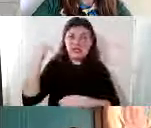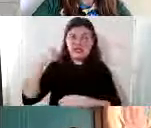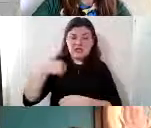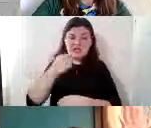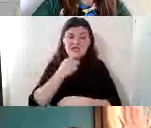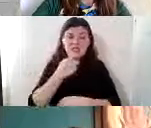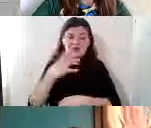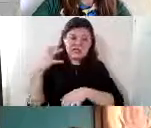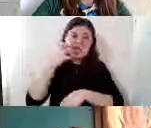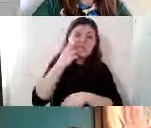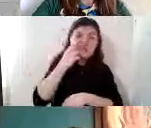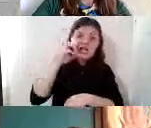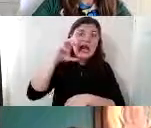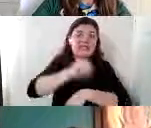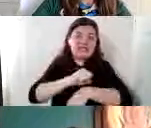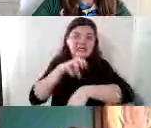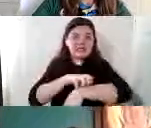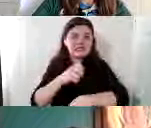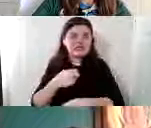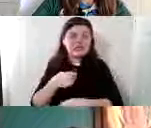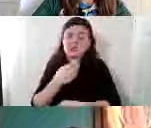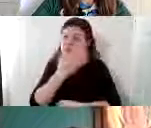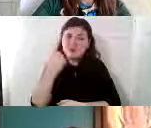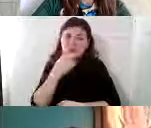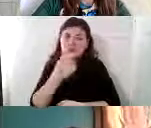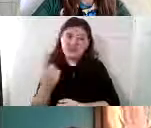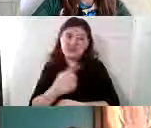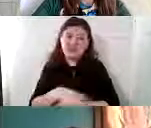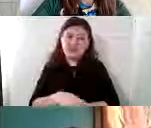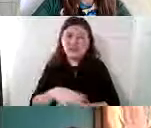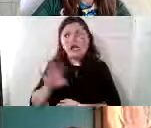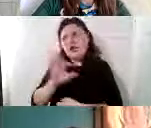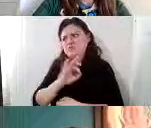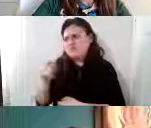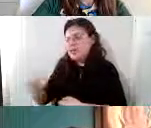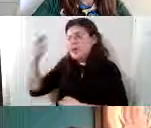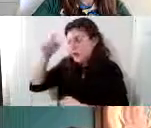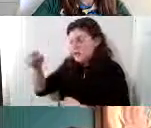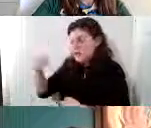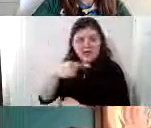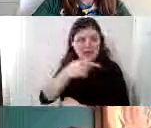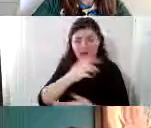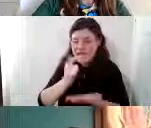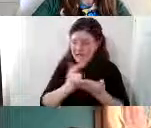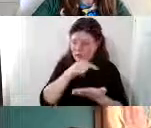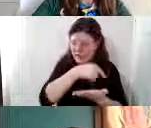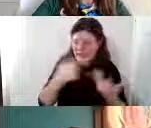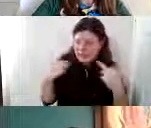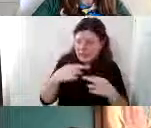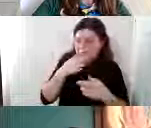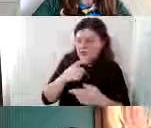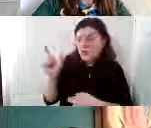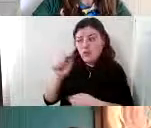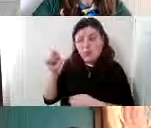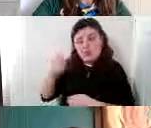decirle. Entonces, a lo mejor podemos regresar al libro y decirle, oh, pues, ¿te acuerdas lo que le dijo la maestra Estela? Cuando algo no te gusta, le tienes que